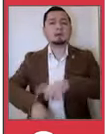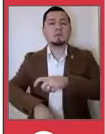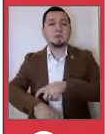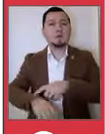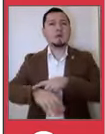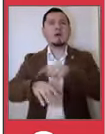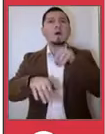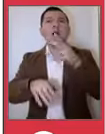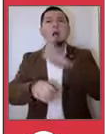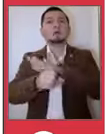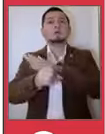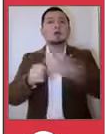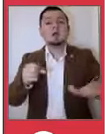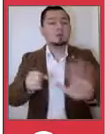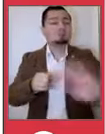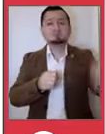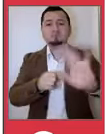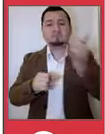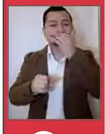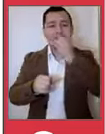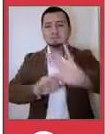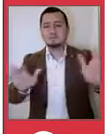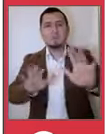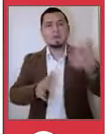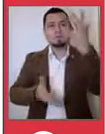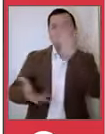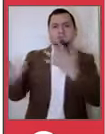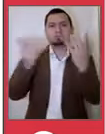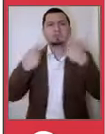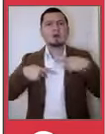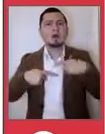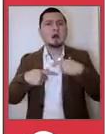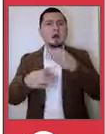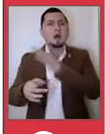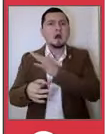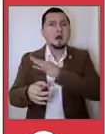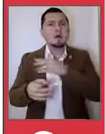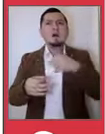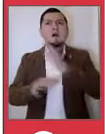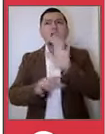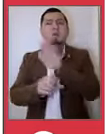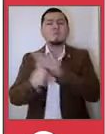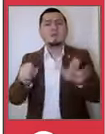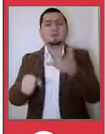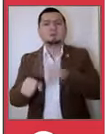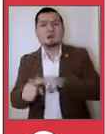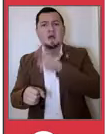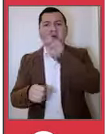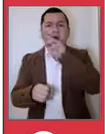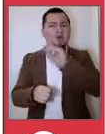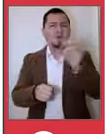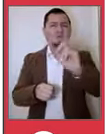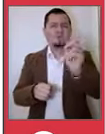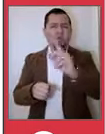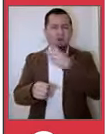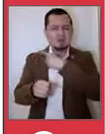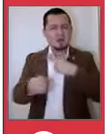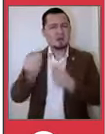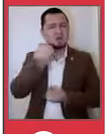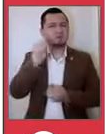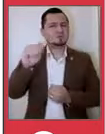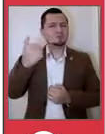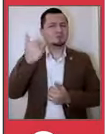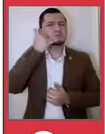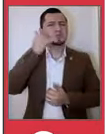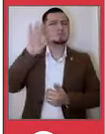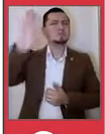desbordado que es información falsa lo único que generamos es miedo y confusión hoy el sistema hospitalario de jalisco